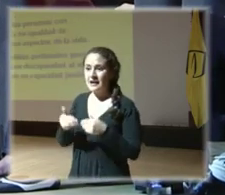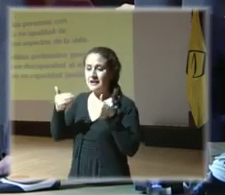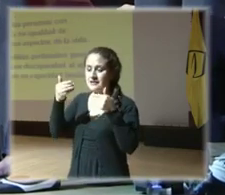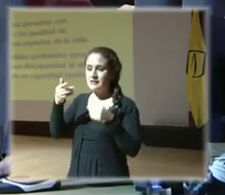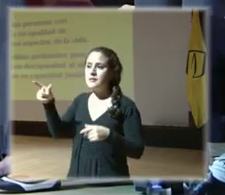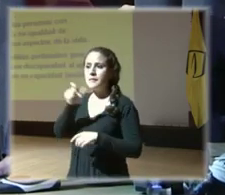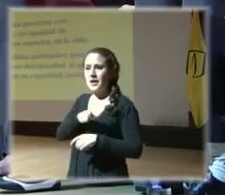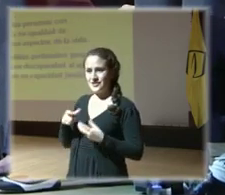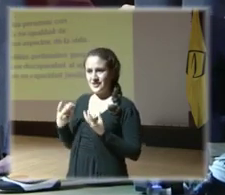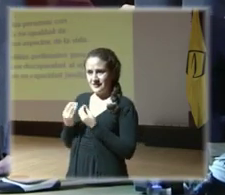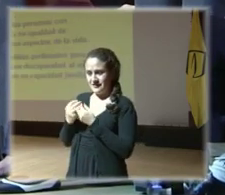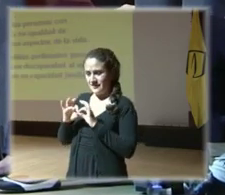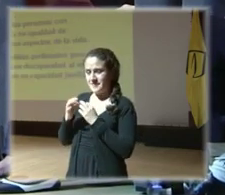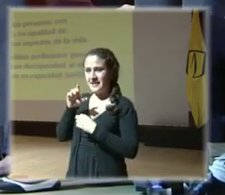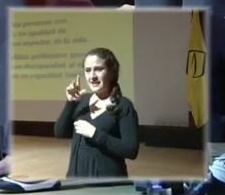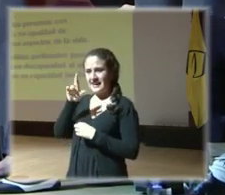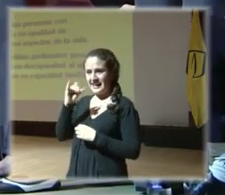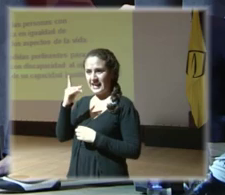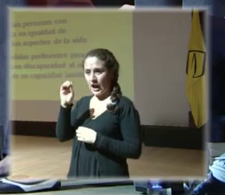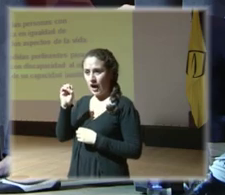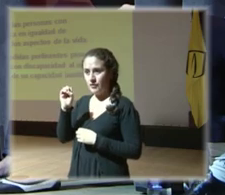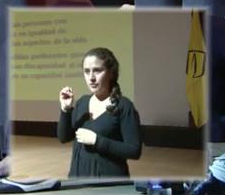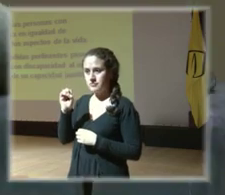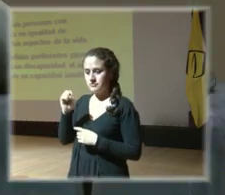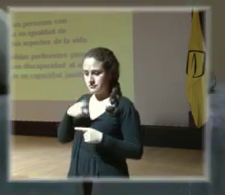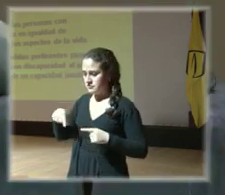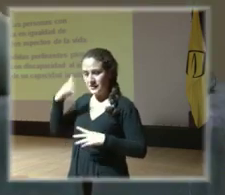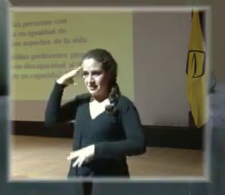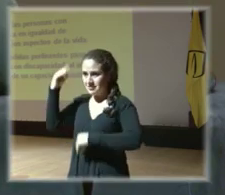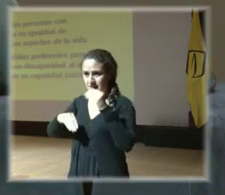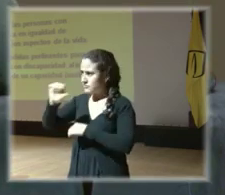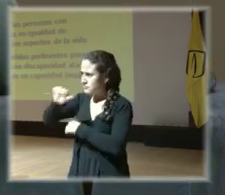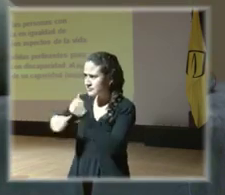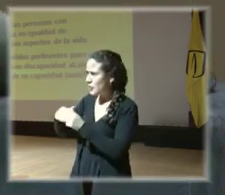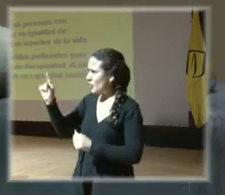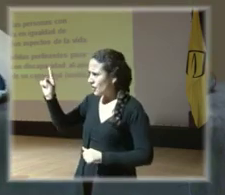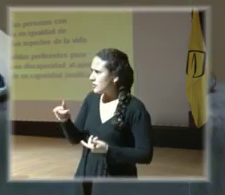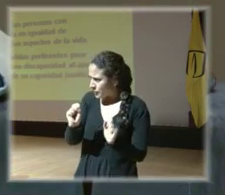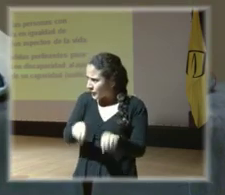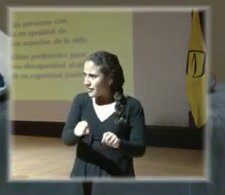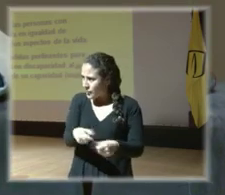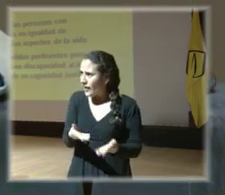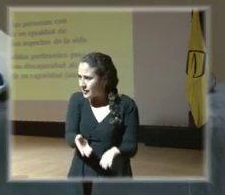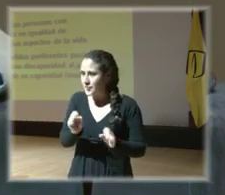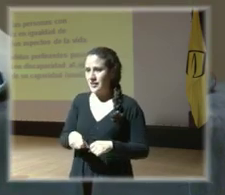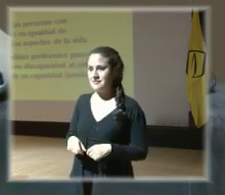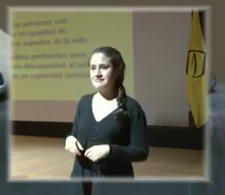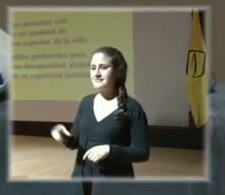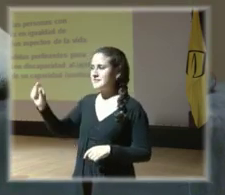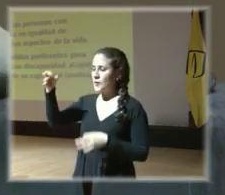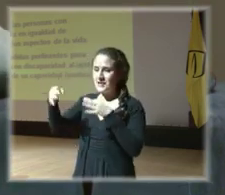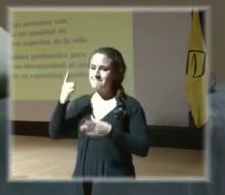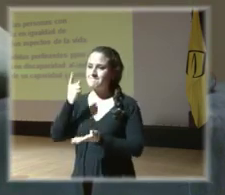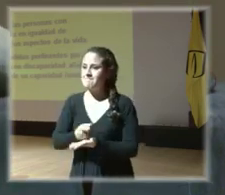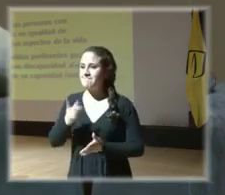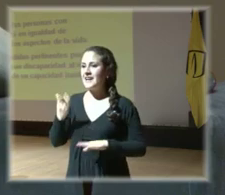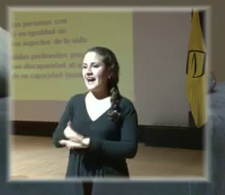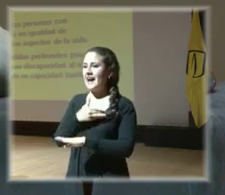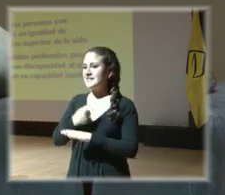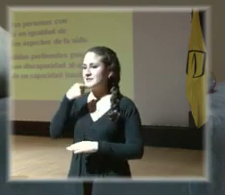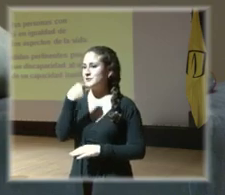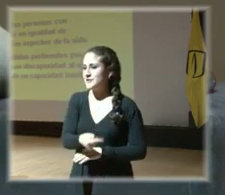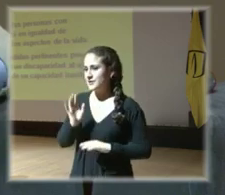acuerdo con que Ricardo tuviera este juicio de interdicción. Al principio, hace algunos años, cuando se le impuso, fue precisamente con